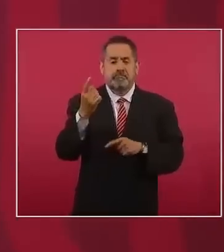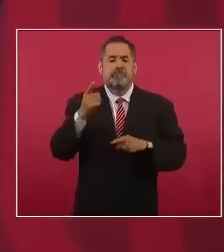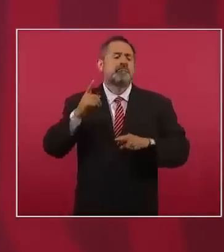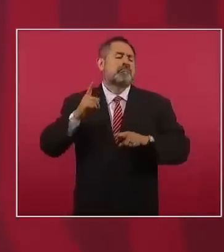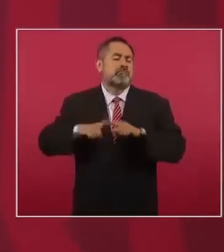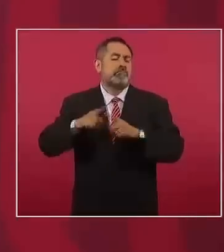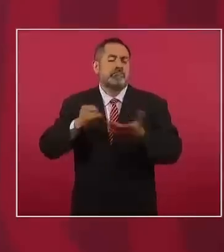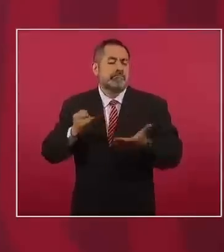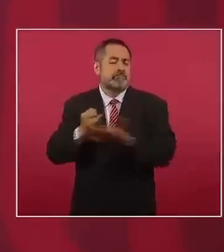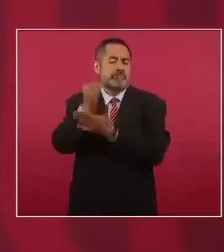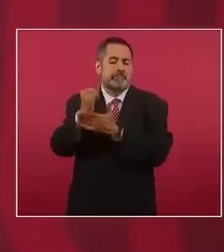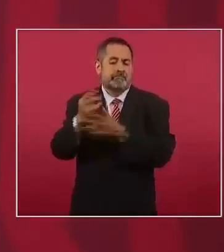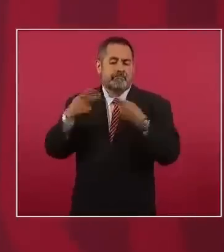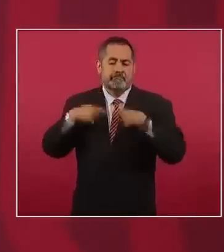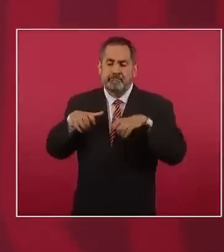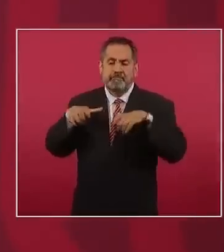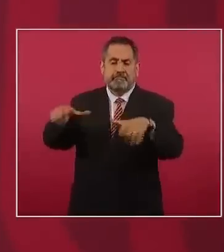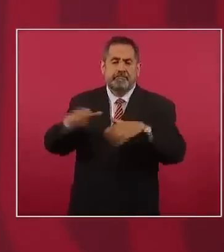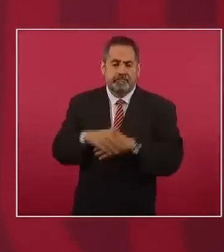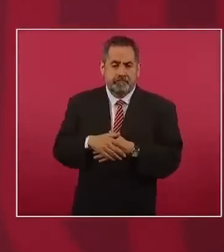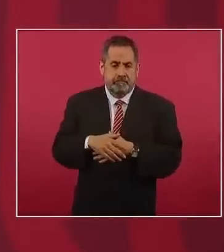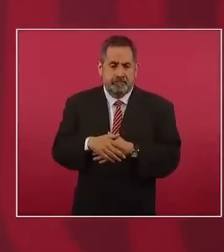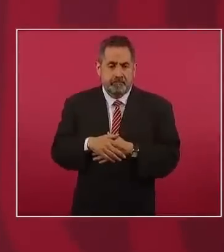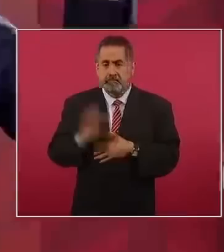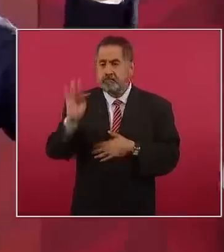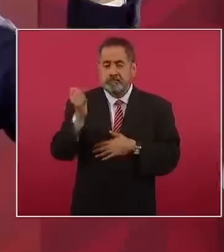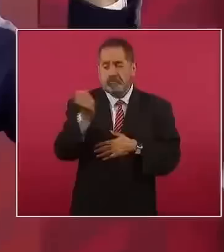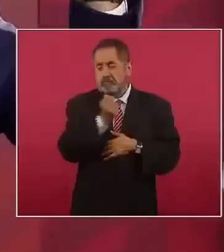decide? Pueden inscribirse a 50, ¿no?